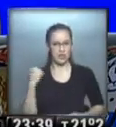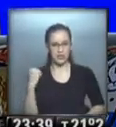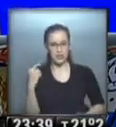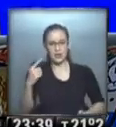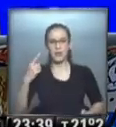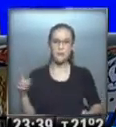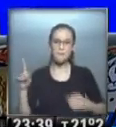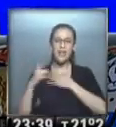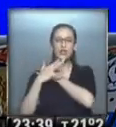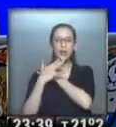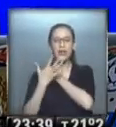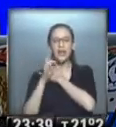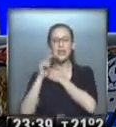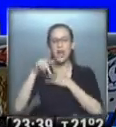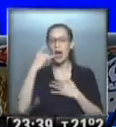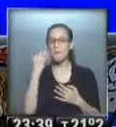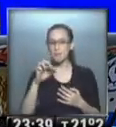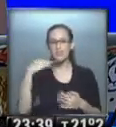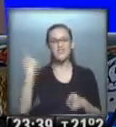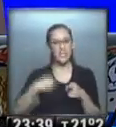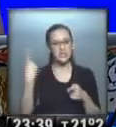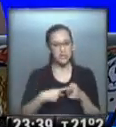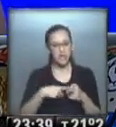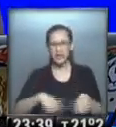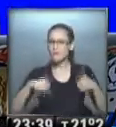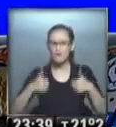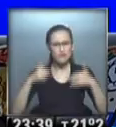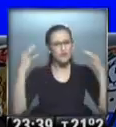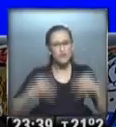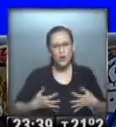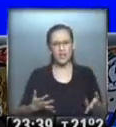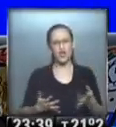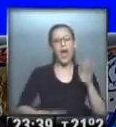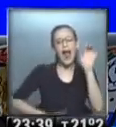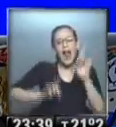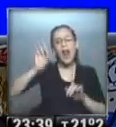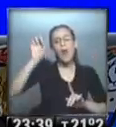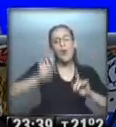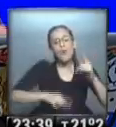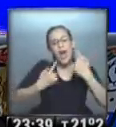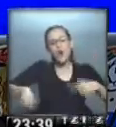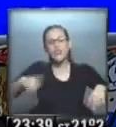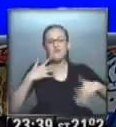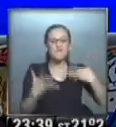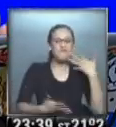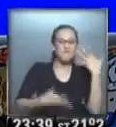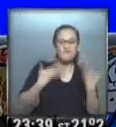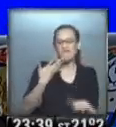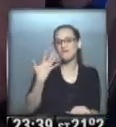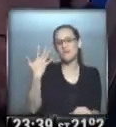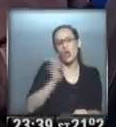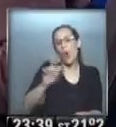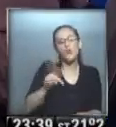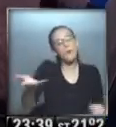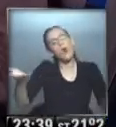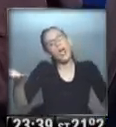verdad que el line-up que tiene este festival está buenísimo. O sea, salvo algunas cosas que vos decís, ¿por qué está Airbag? Bueno, qué sé yo, ¿por qué está